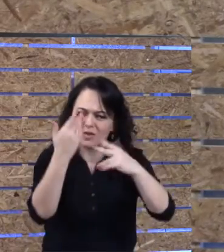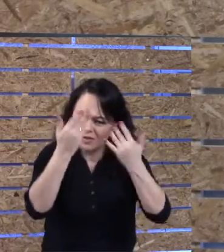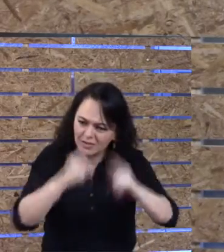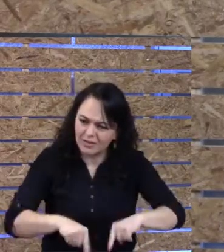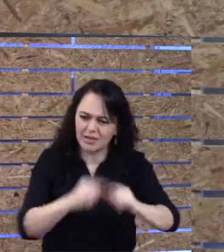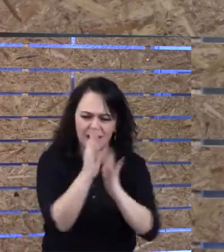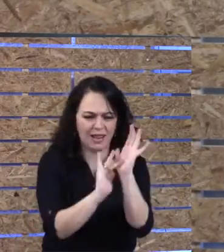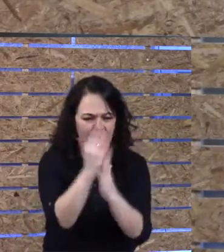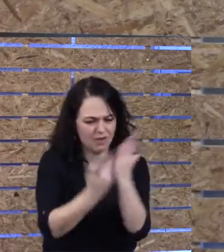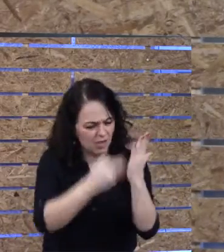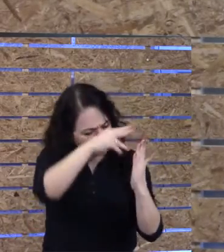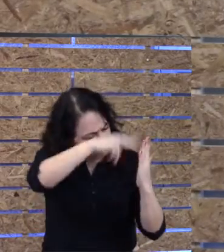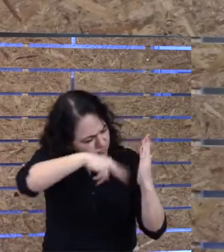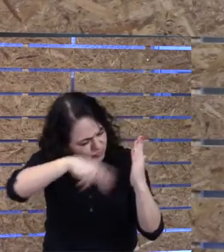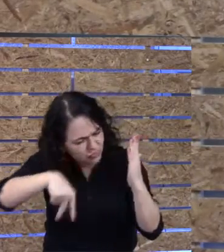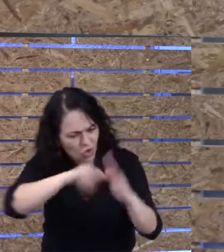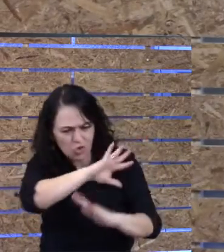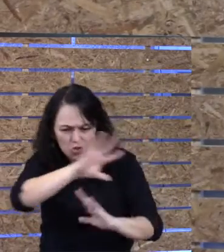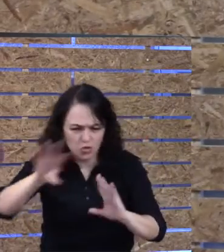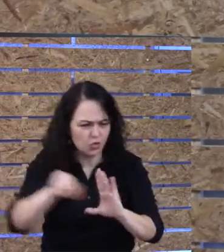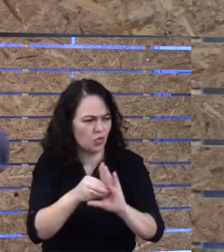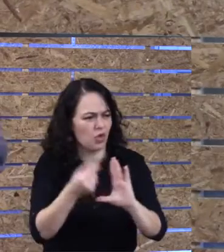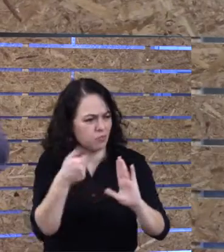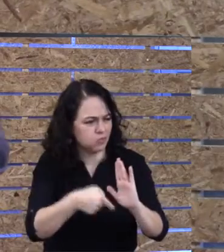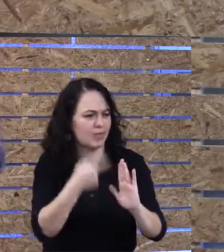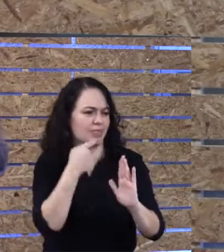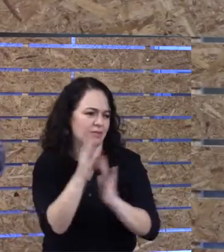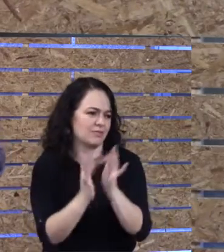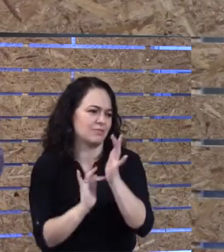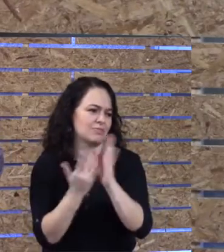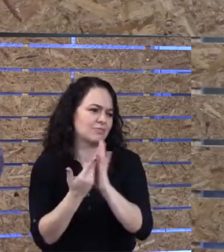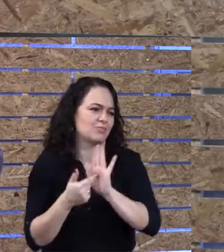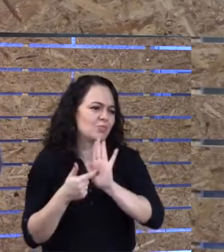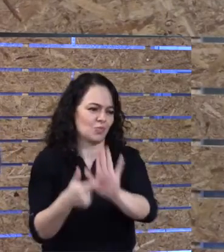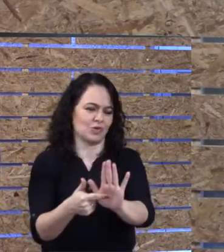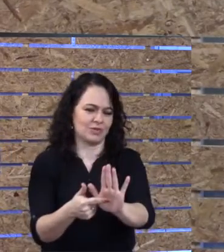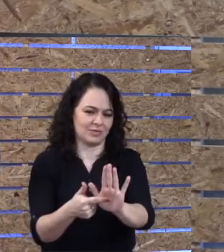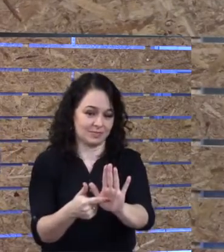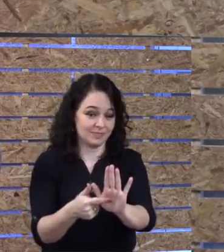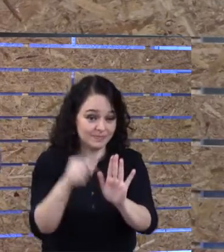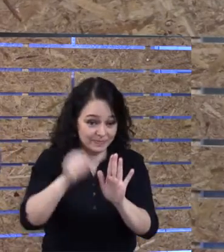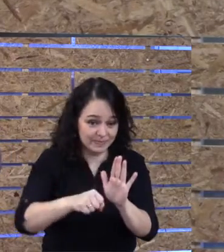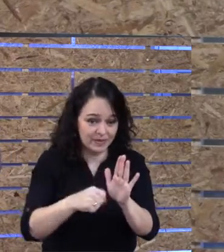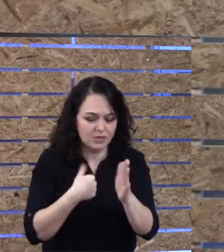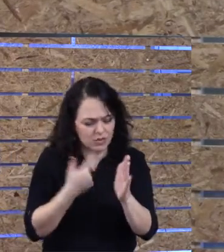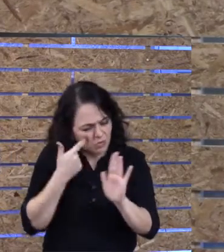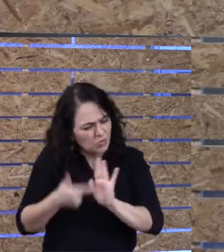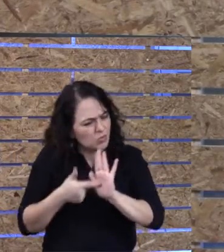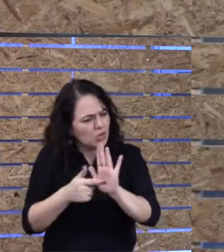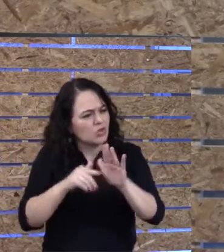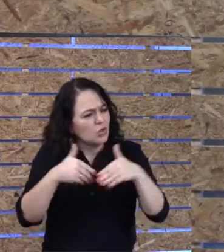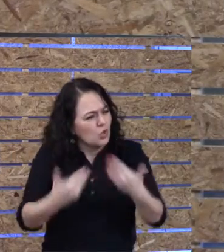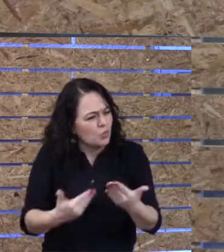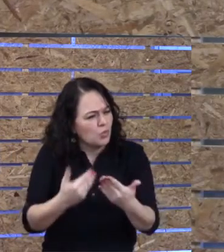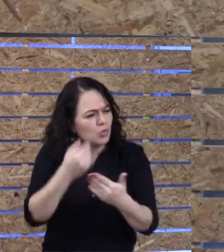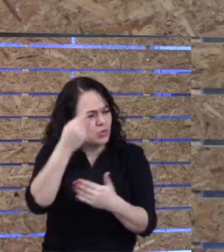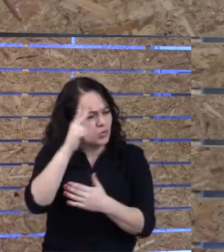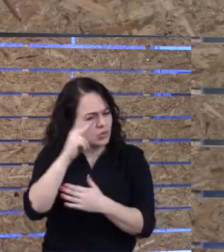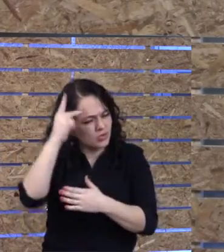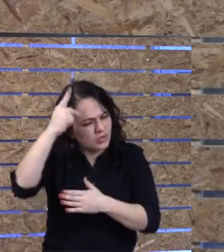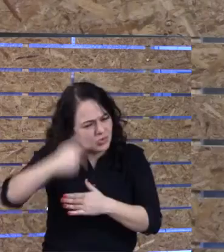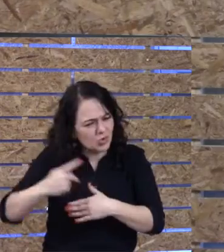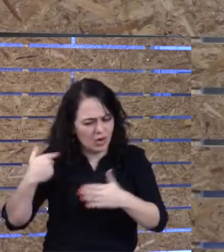Dios ha hecho una historia de salvación y usa esta metáfora